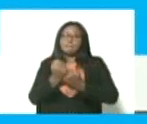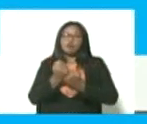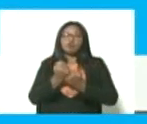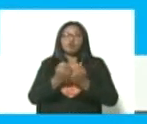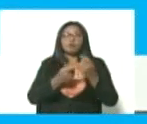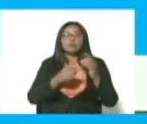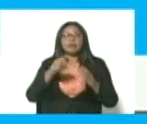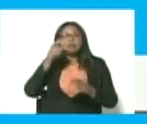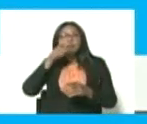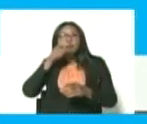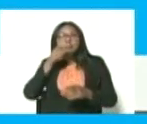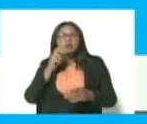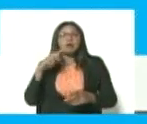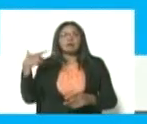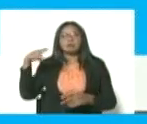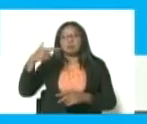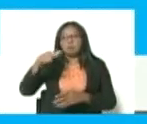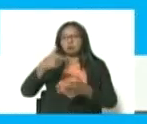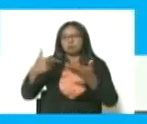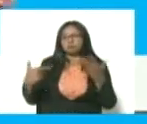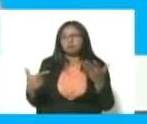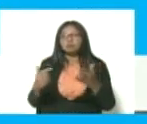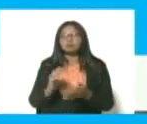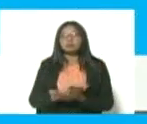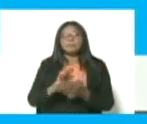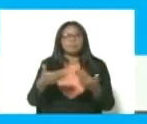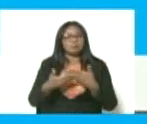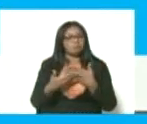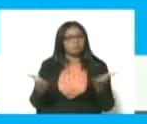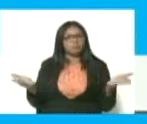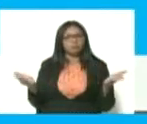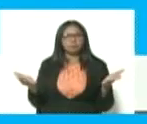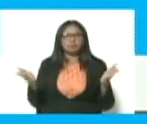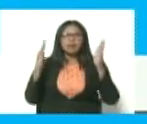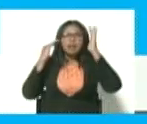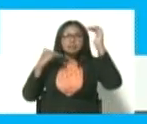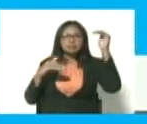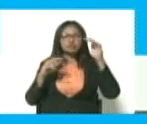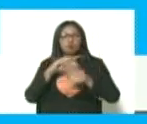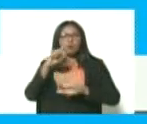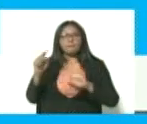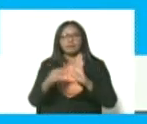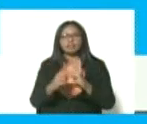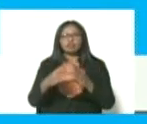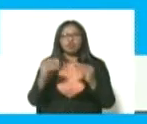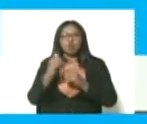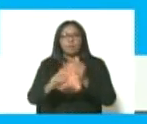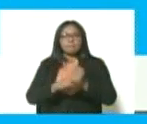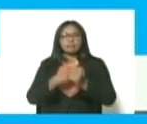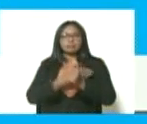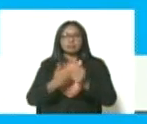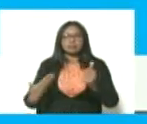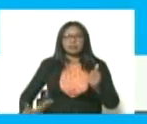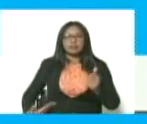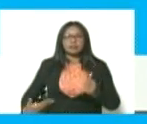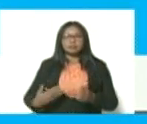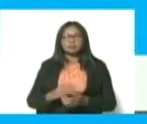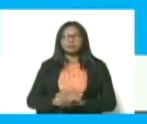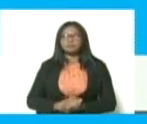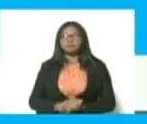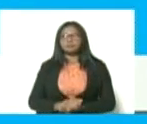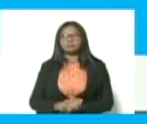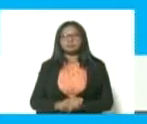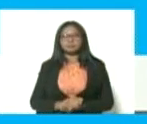de seguridad, de transporte y ponerse a su orden. Todos los vicepresidentes aquí presentes